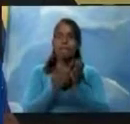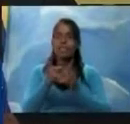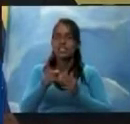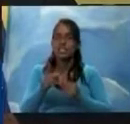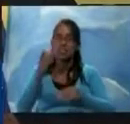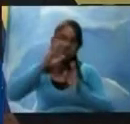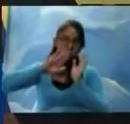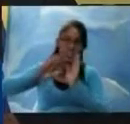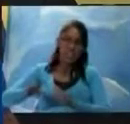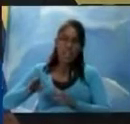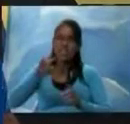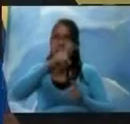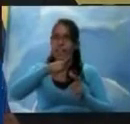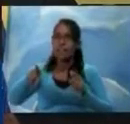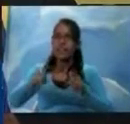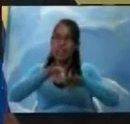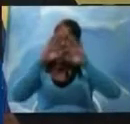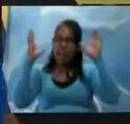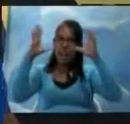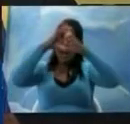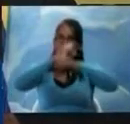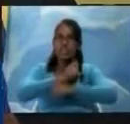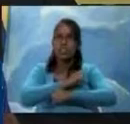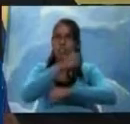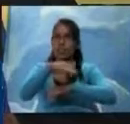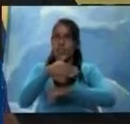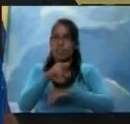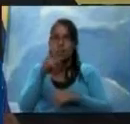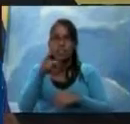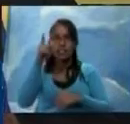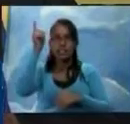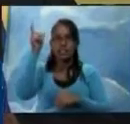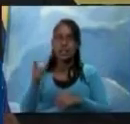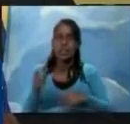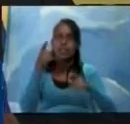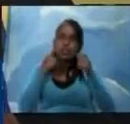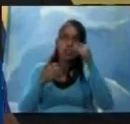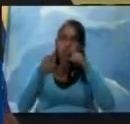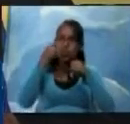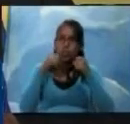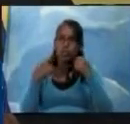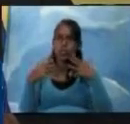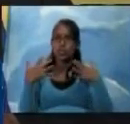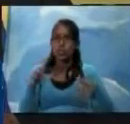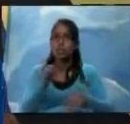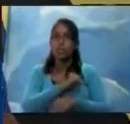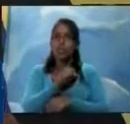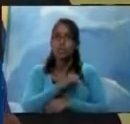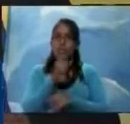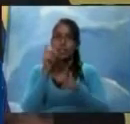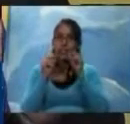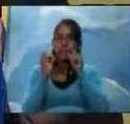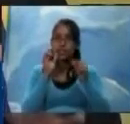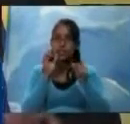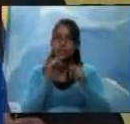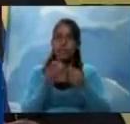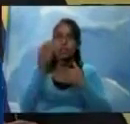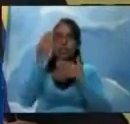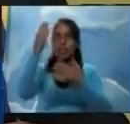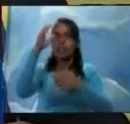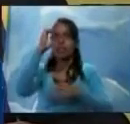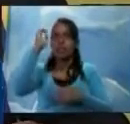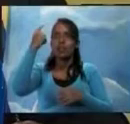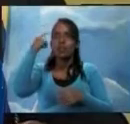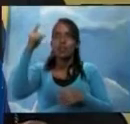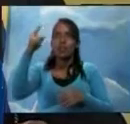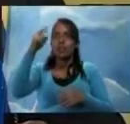inútil, echadle en las tinieblas de afuera, allí será el lloro y el crujir de dientes. Demos gracias a Dios por